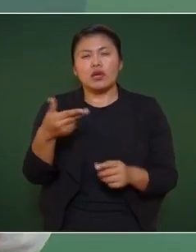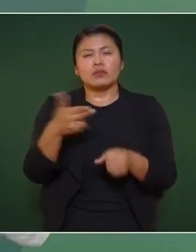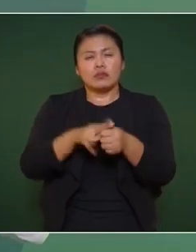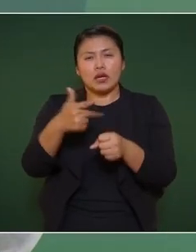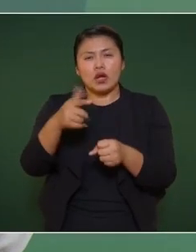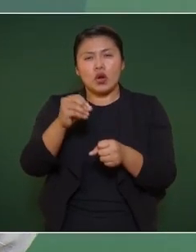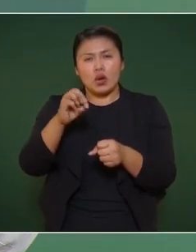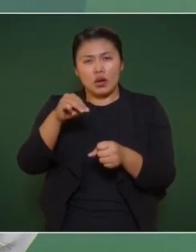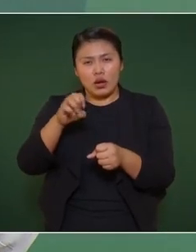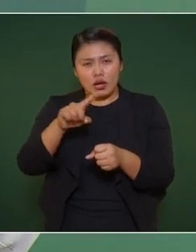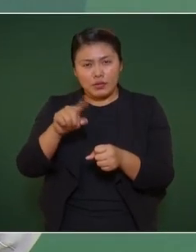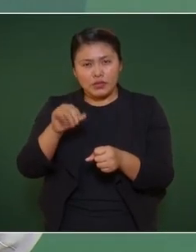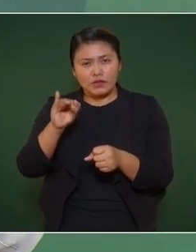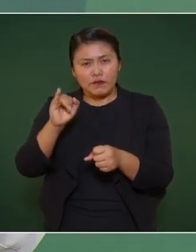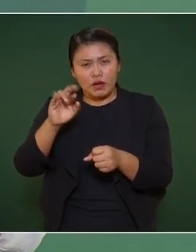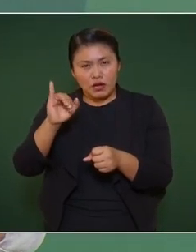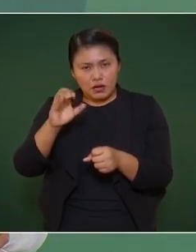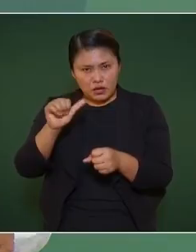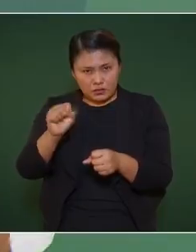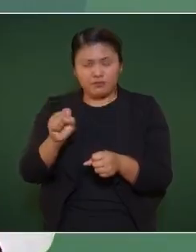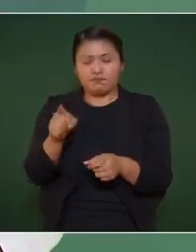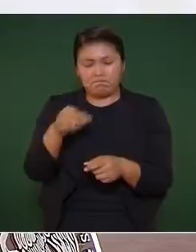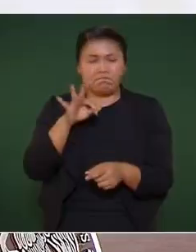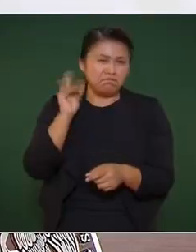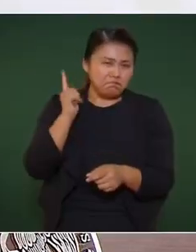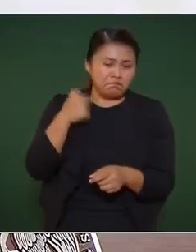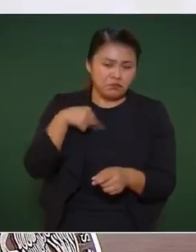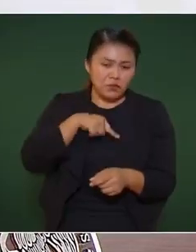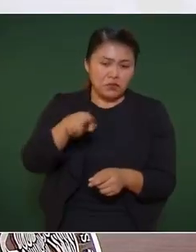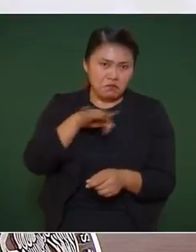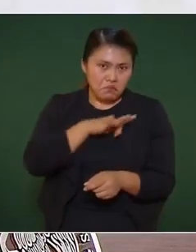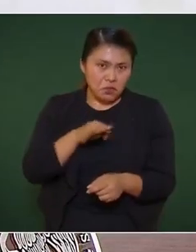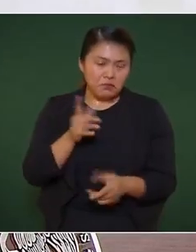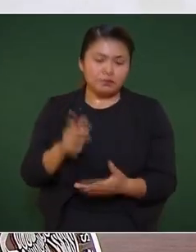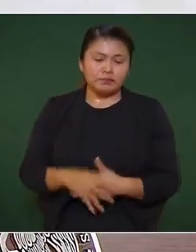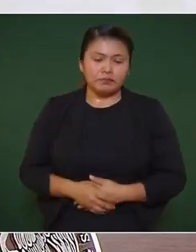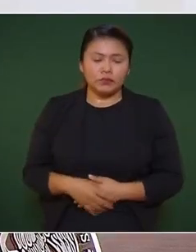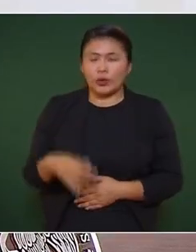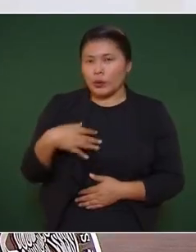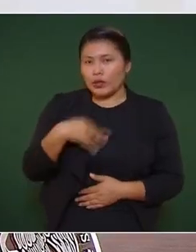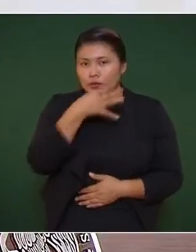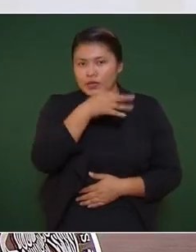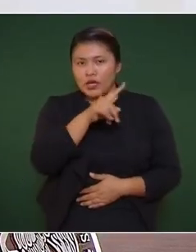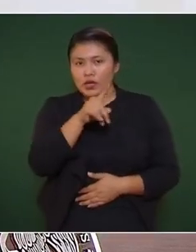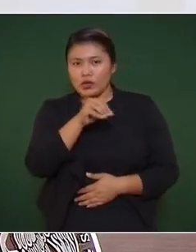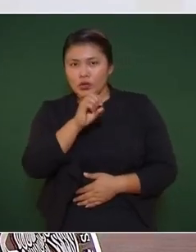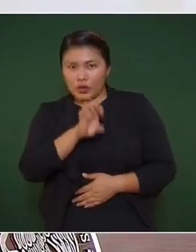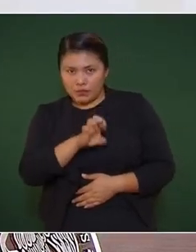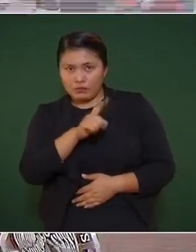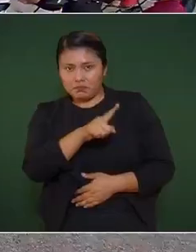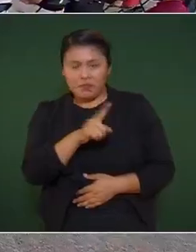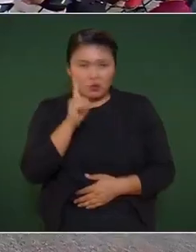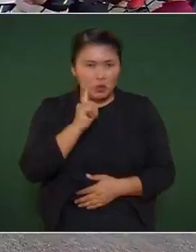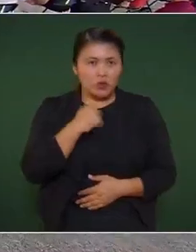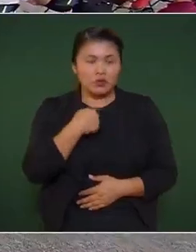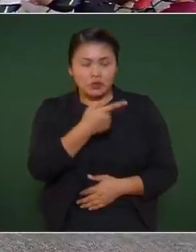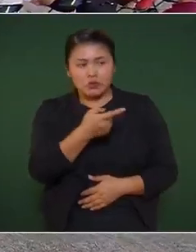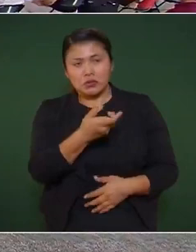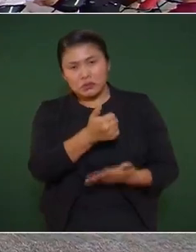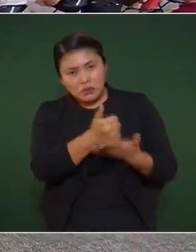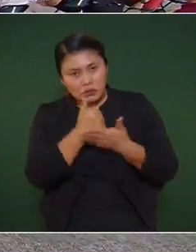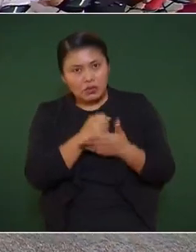dudas. Tomamos nota de eso y lo vamos a comunicar a SOE, que nos ayude en ese tema.